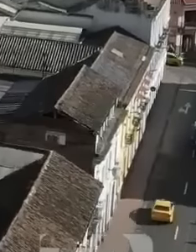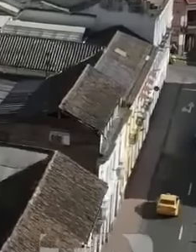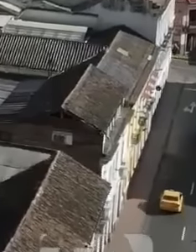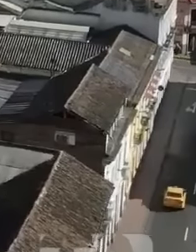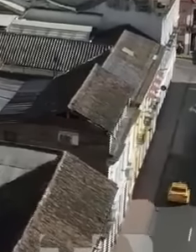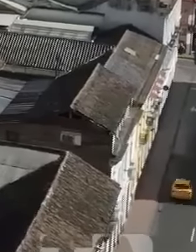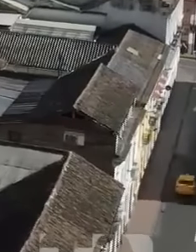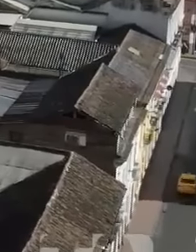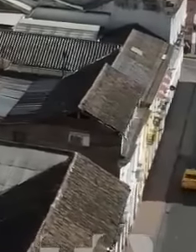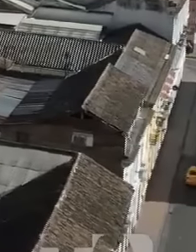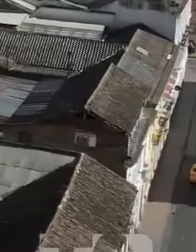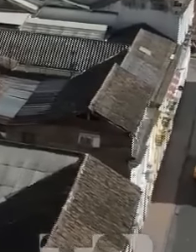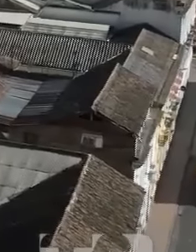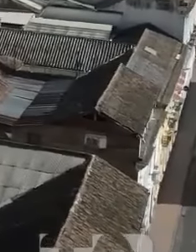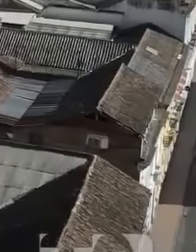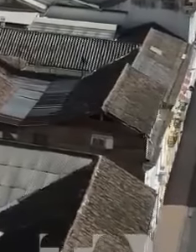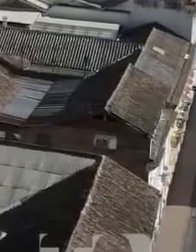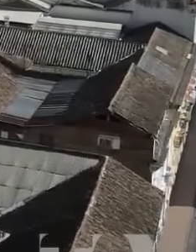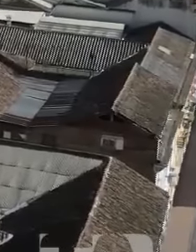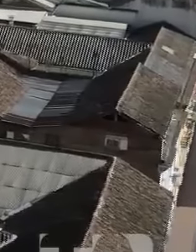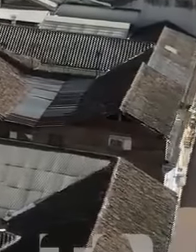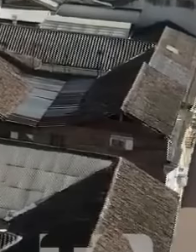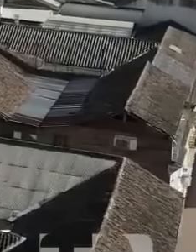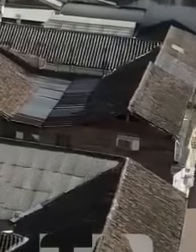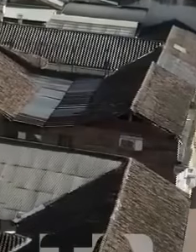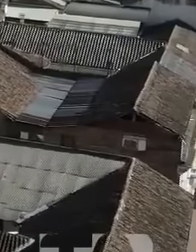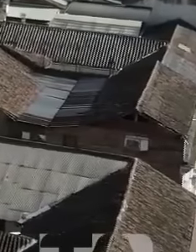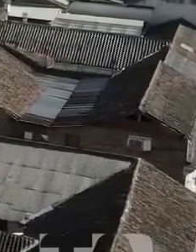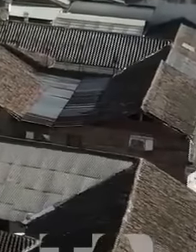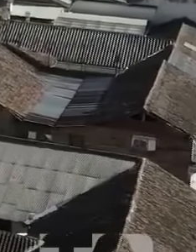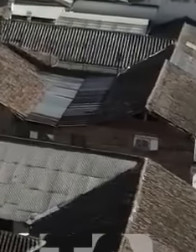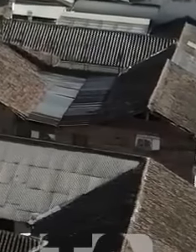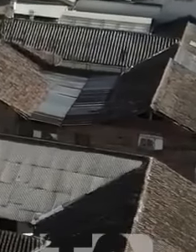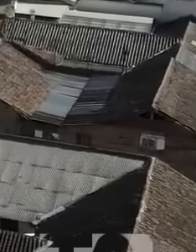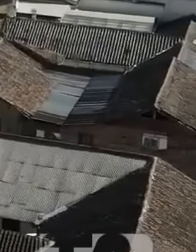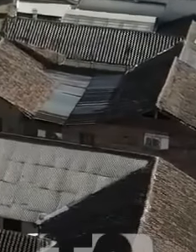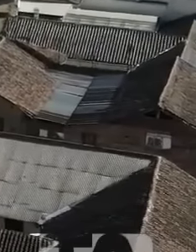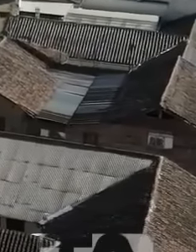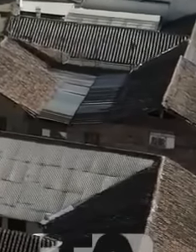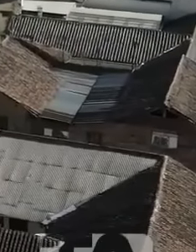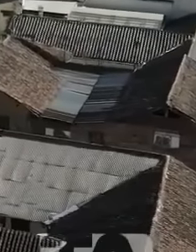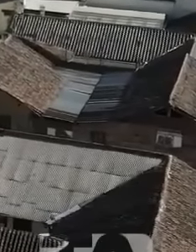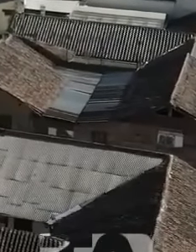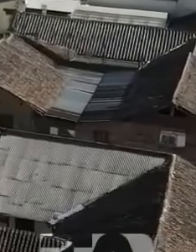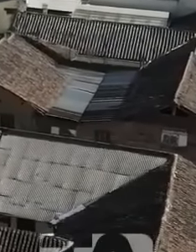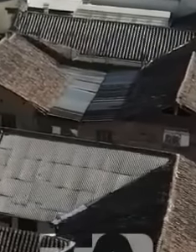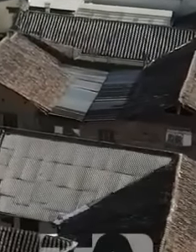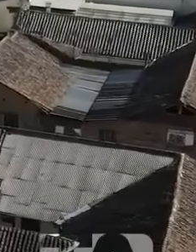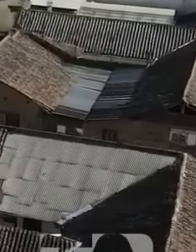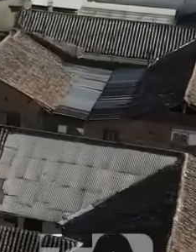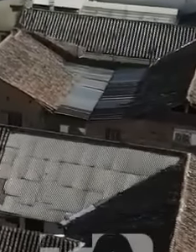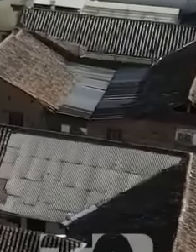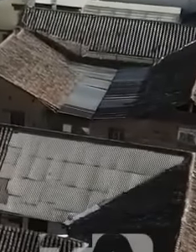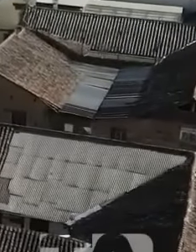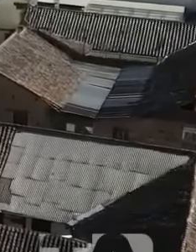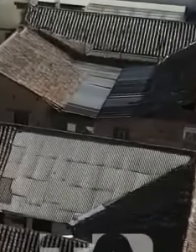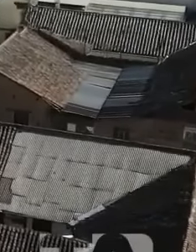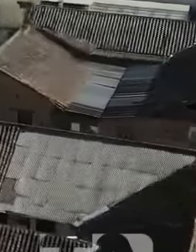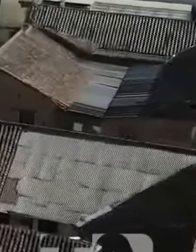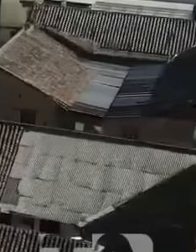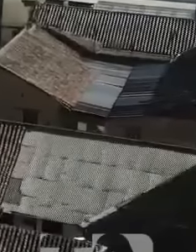esta energía positiva, les invitamos a que por favor nos acompañen porque hoy va a ser un noticiero muy especial.